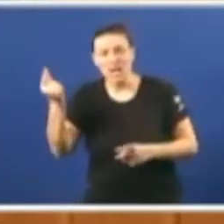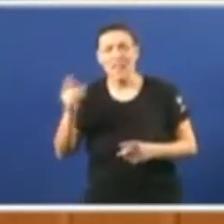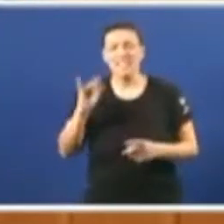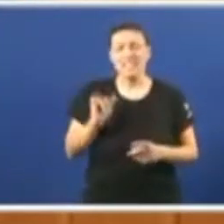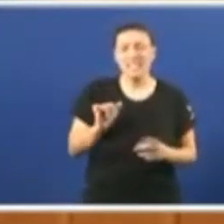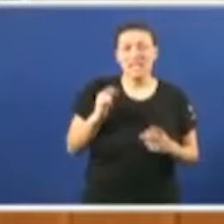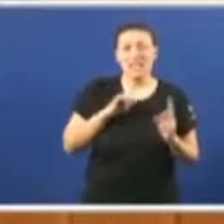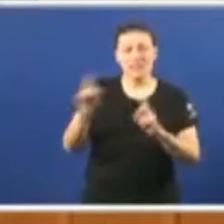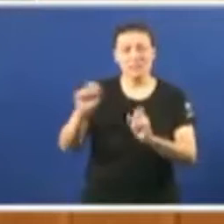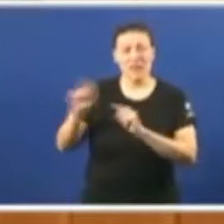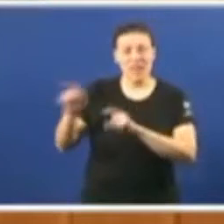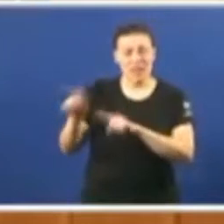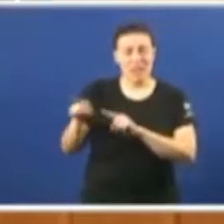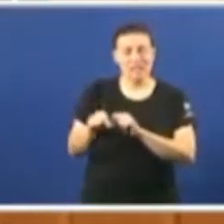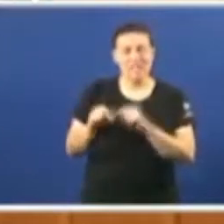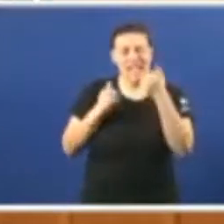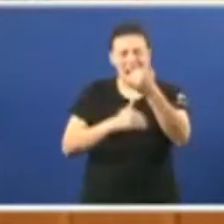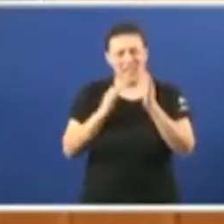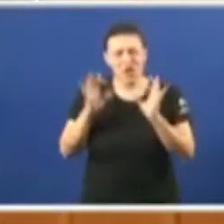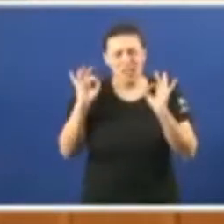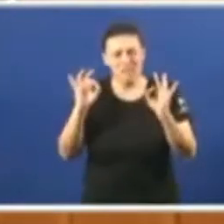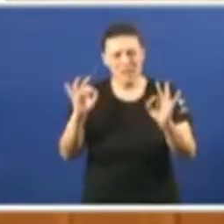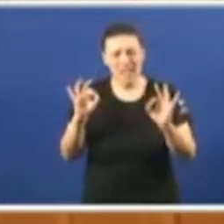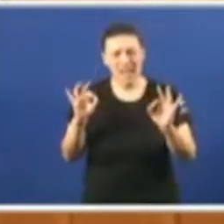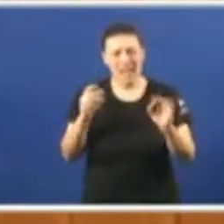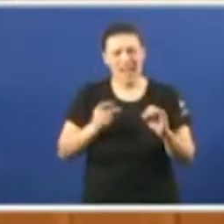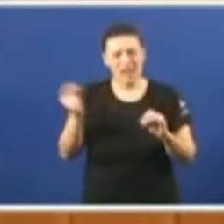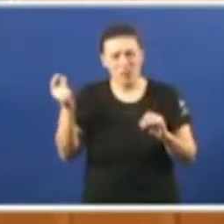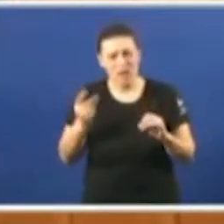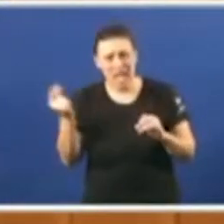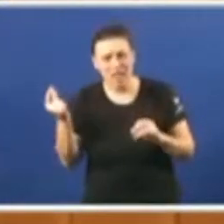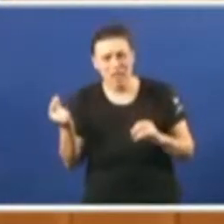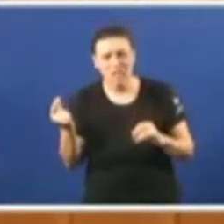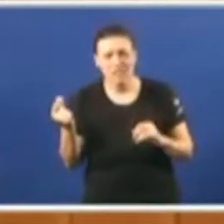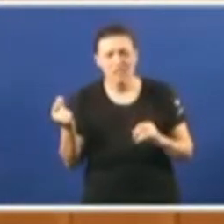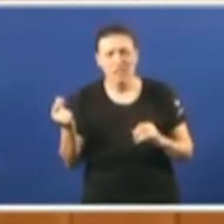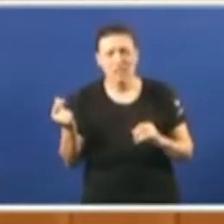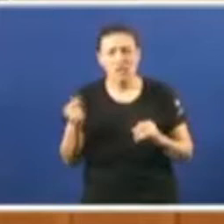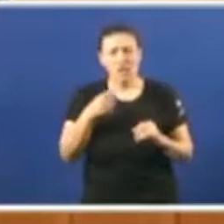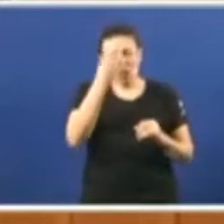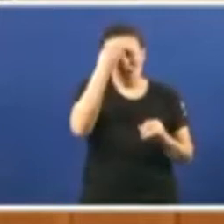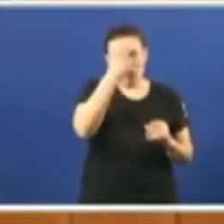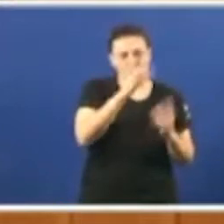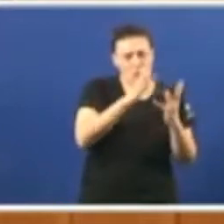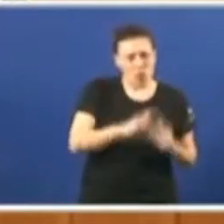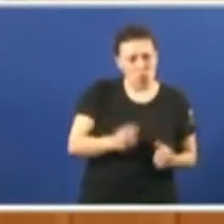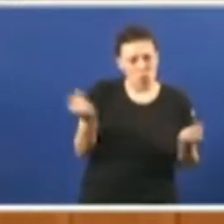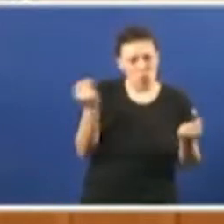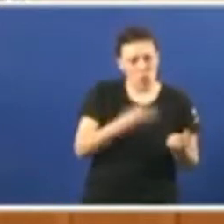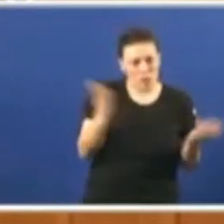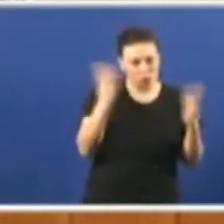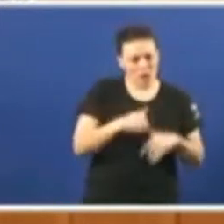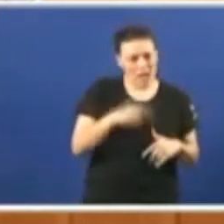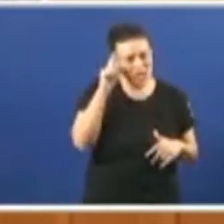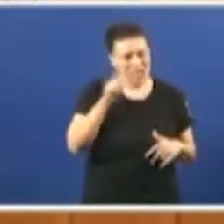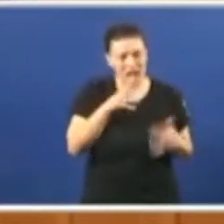desprazadas. Especial atención a poboacións refuxiadas. De verdade. Acaso vostedes non teñen as cifras? Acaso non saben